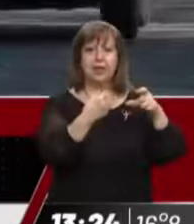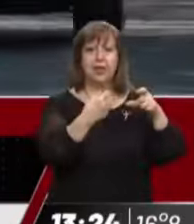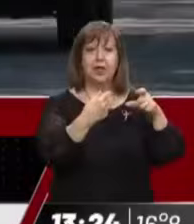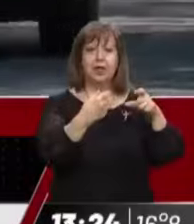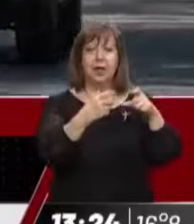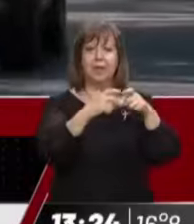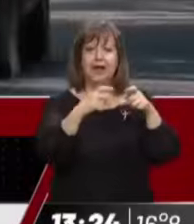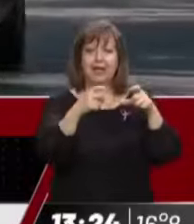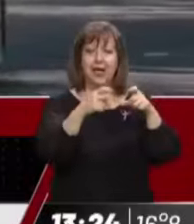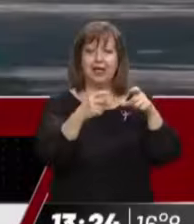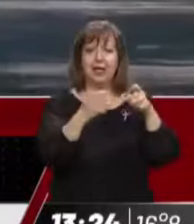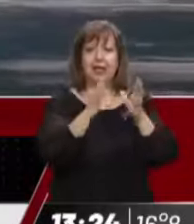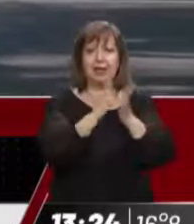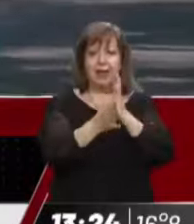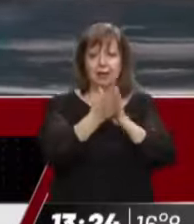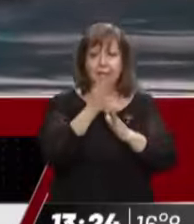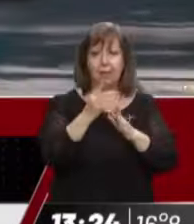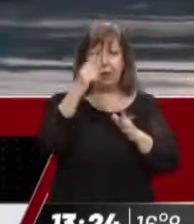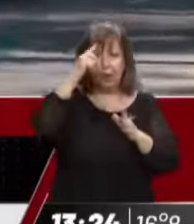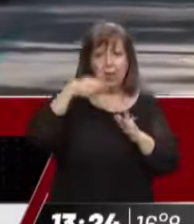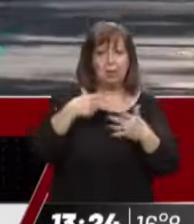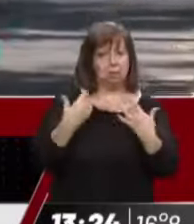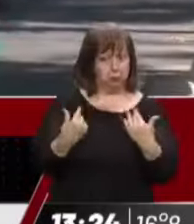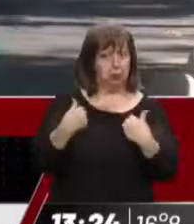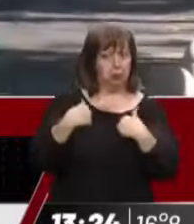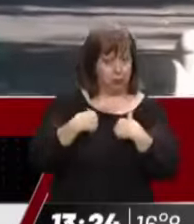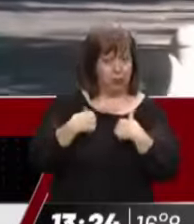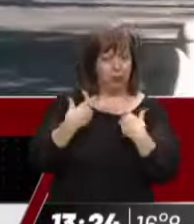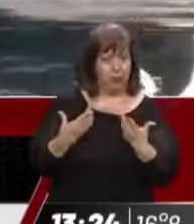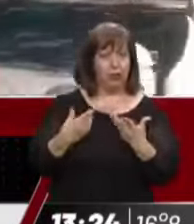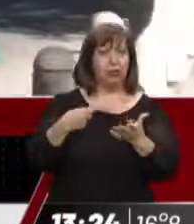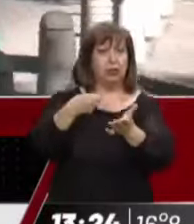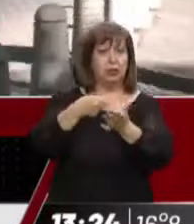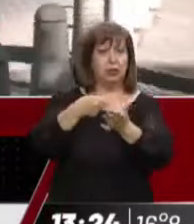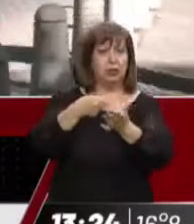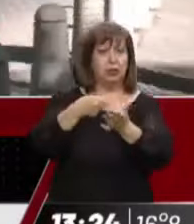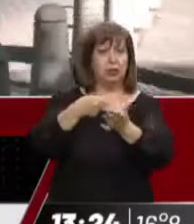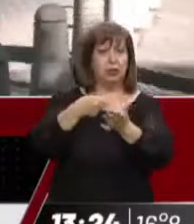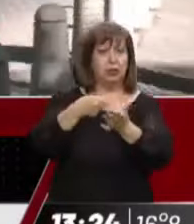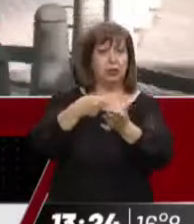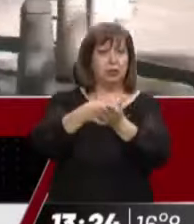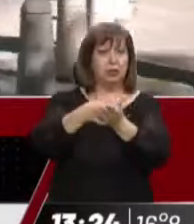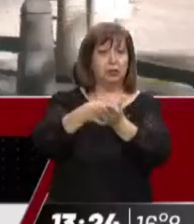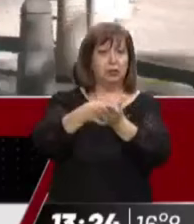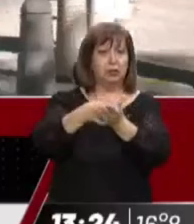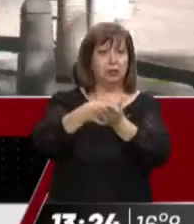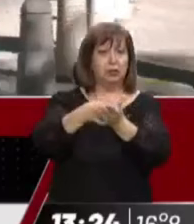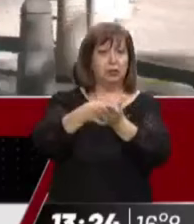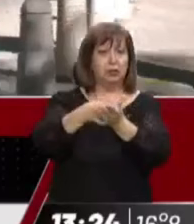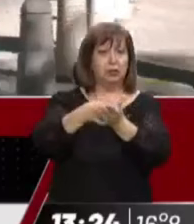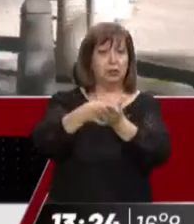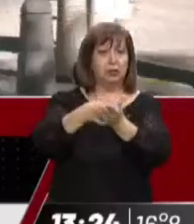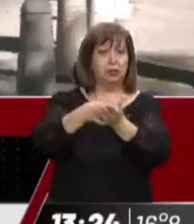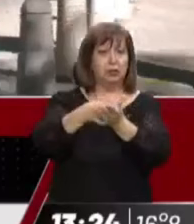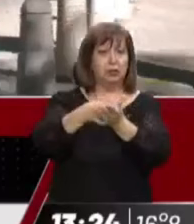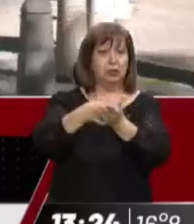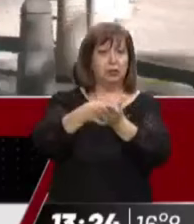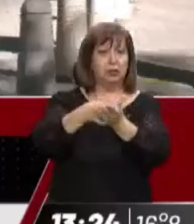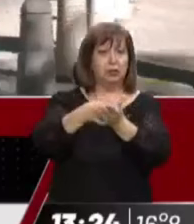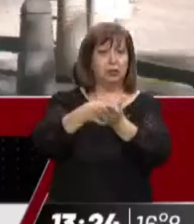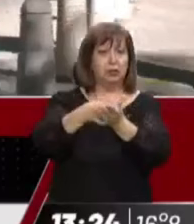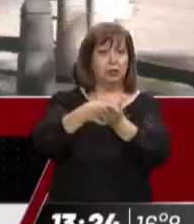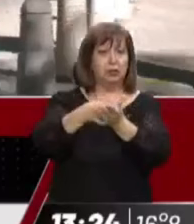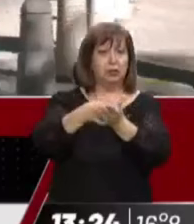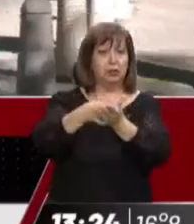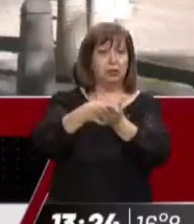esos pasajes gratis mensualmente. Bueno, y ahora pagamos el 50%. Así que yo no siento tanto el cimbronazo.